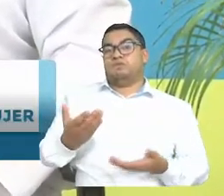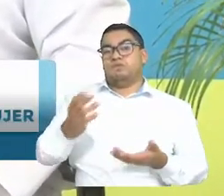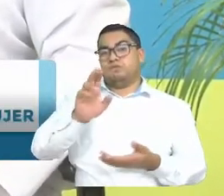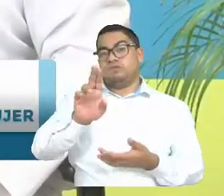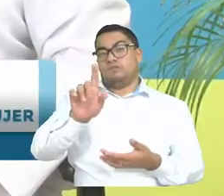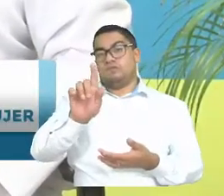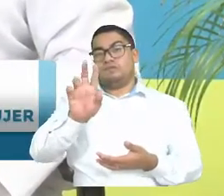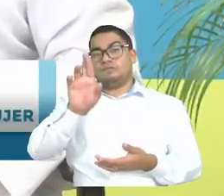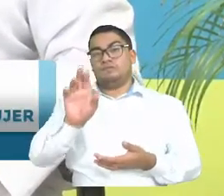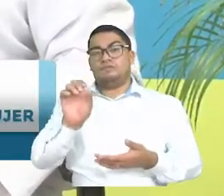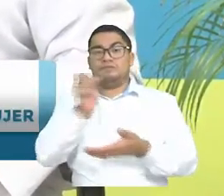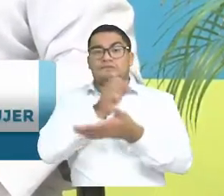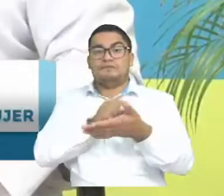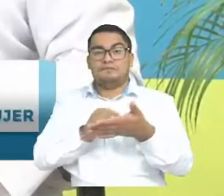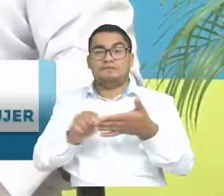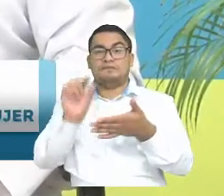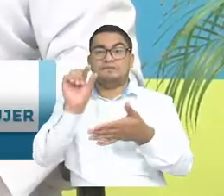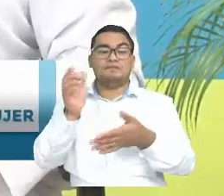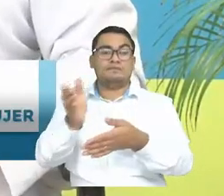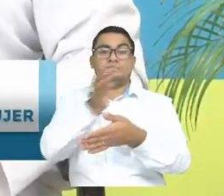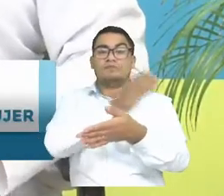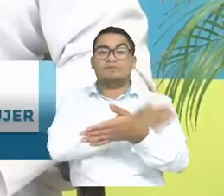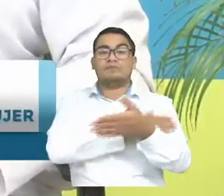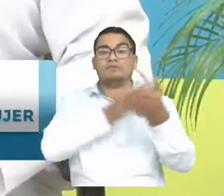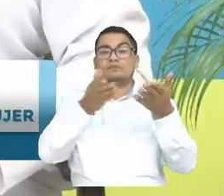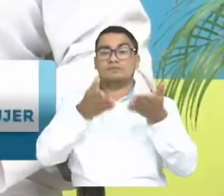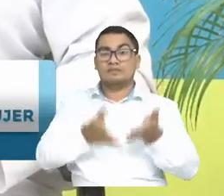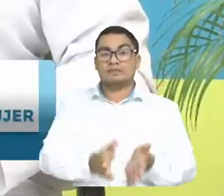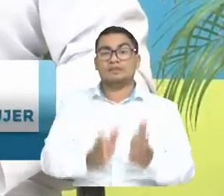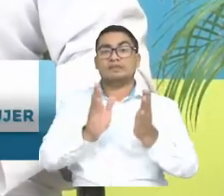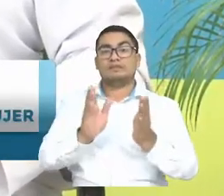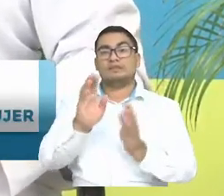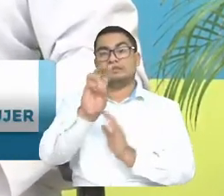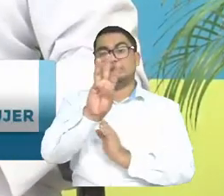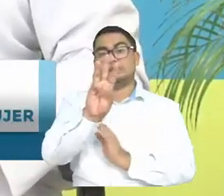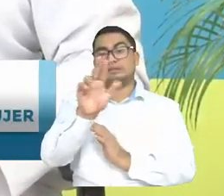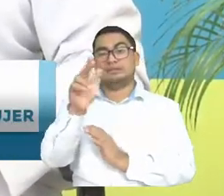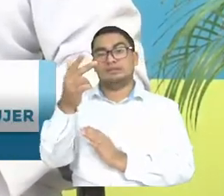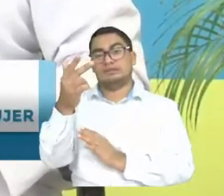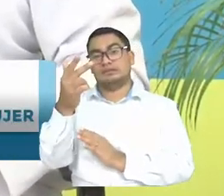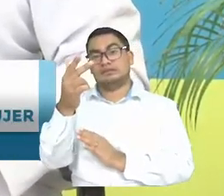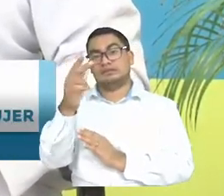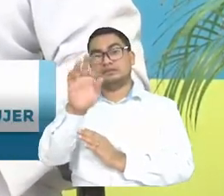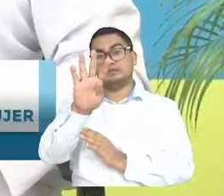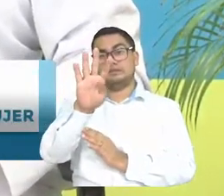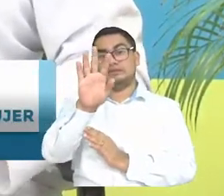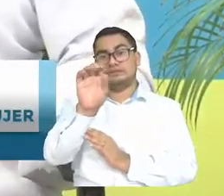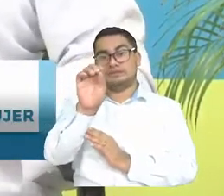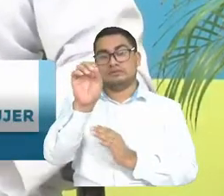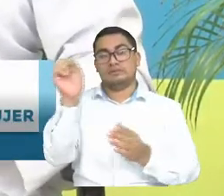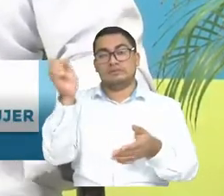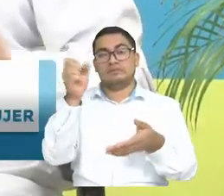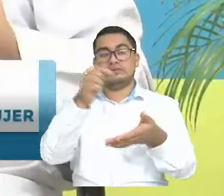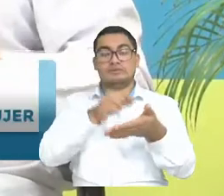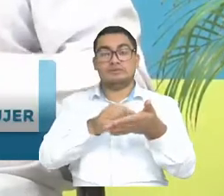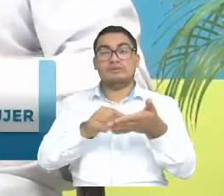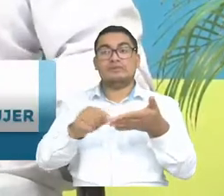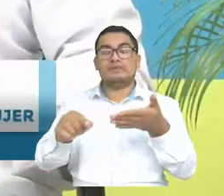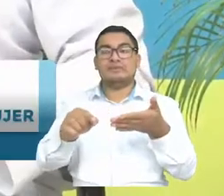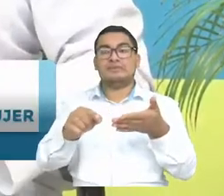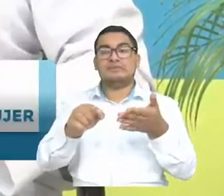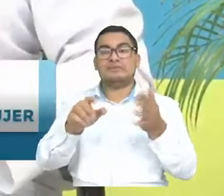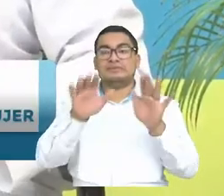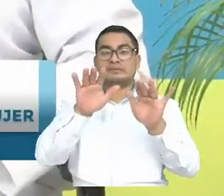sus semanas completas de gestación. Por lo general, a las 38 o 40 semanas de gestación, la mujer